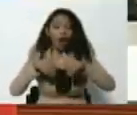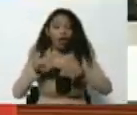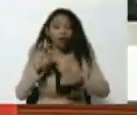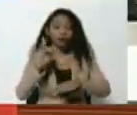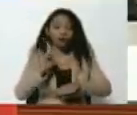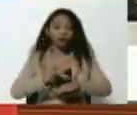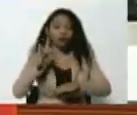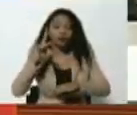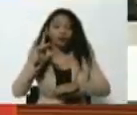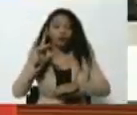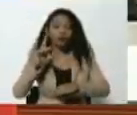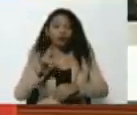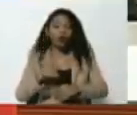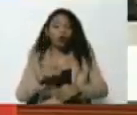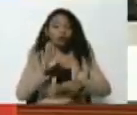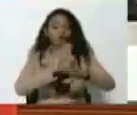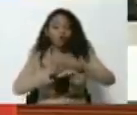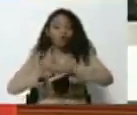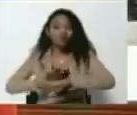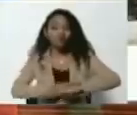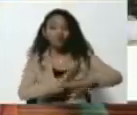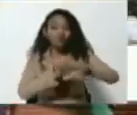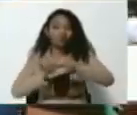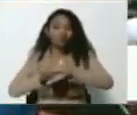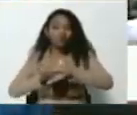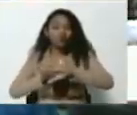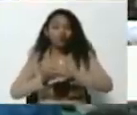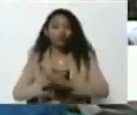tocará convocar